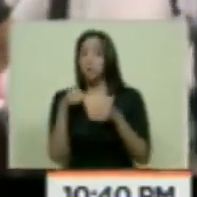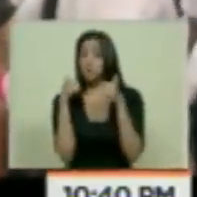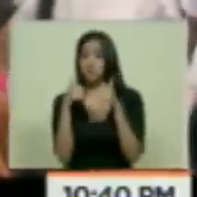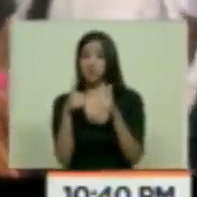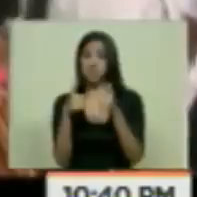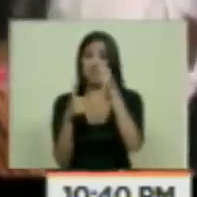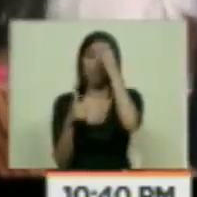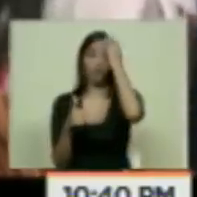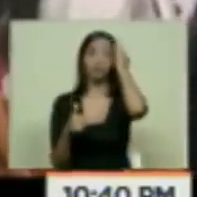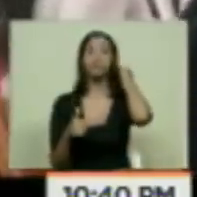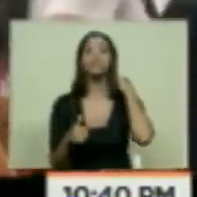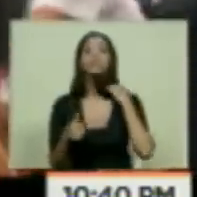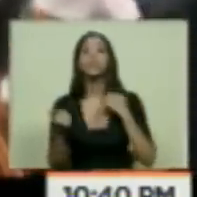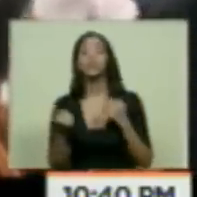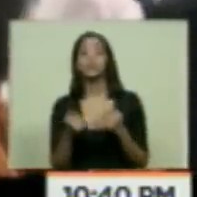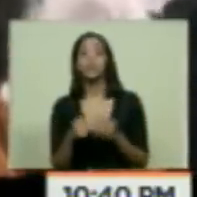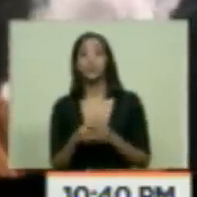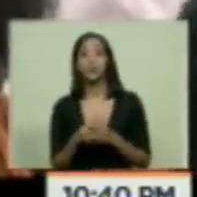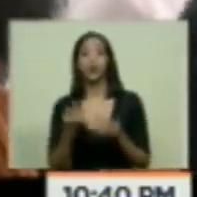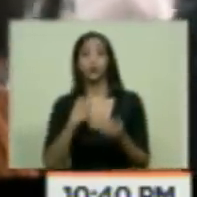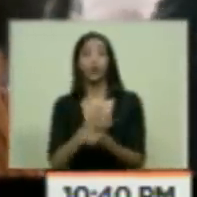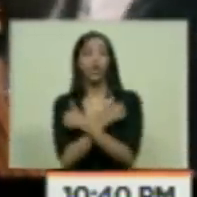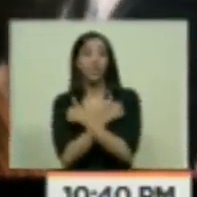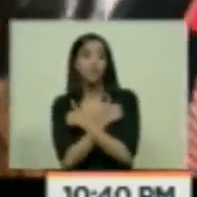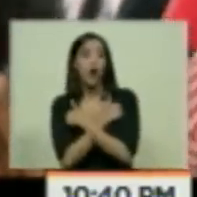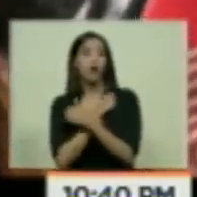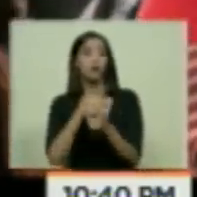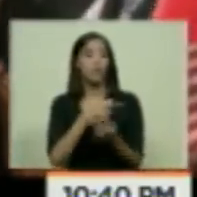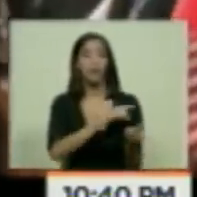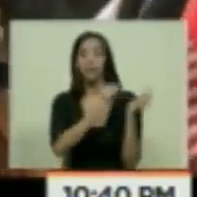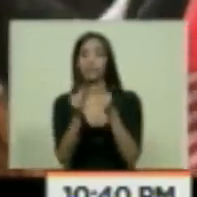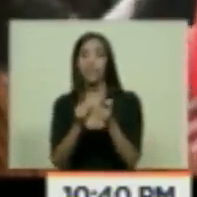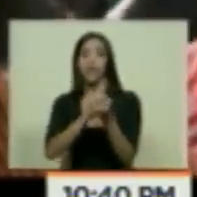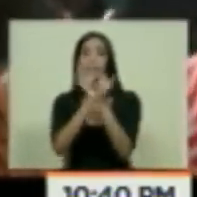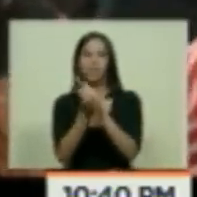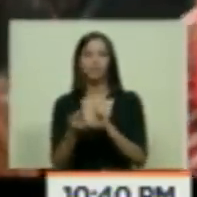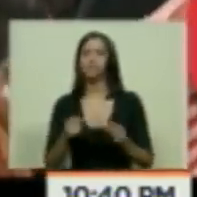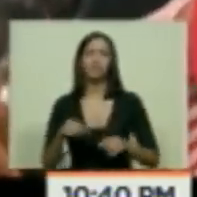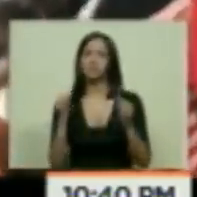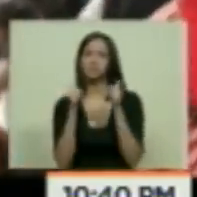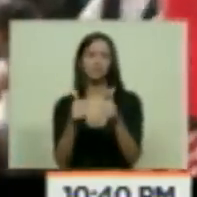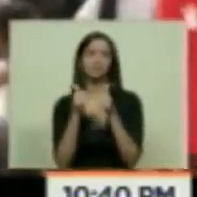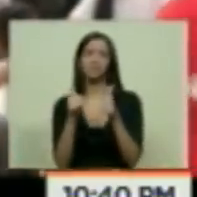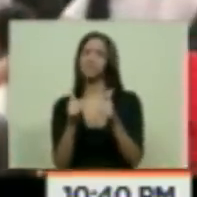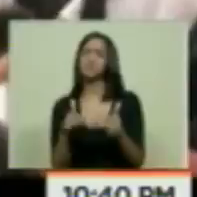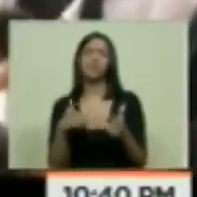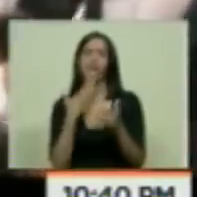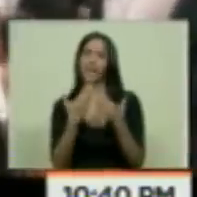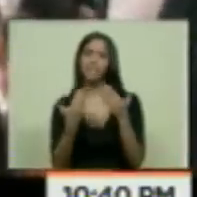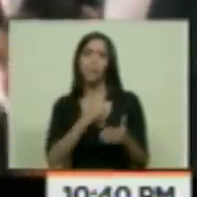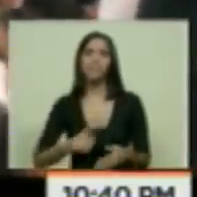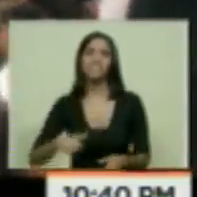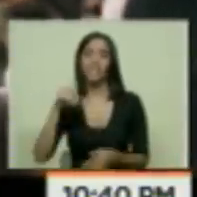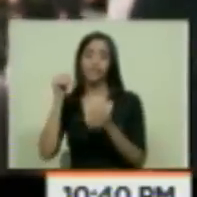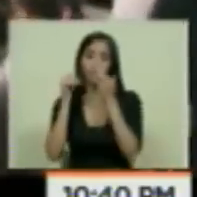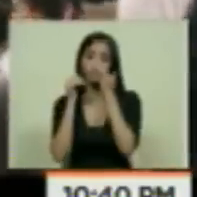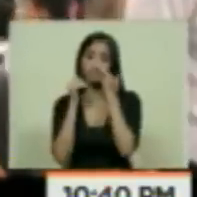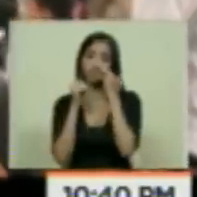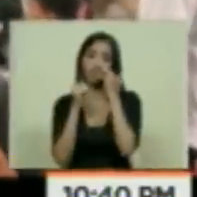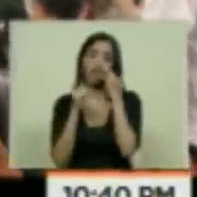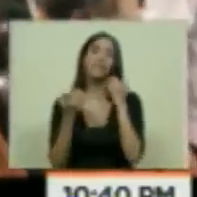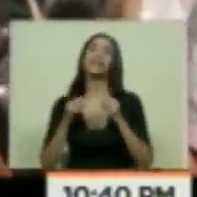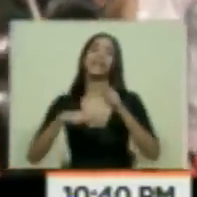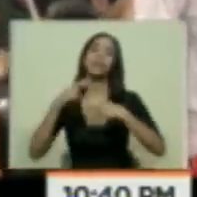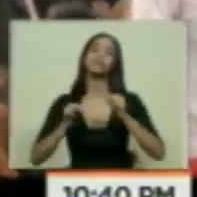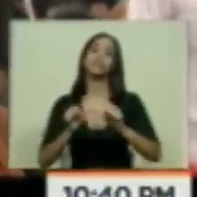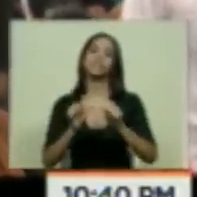estuvo maravilloso, salimos maravilloso, nos atendimos muy bien, no tenemos nada que decir. Muy agradecido a nuestro